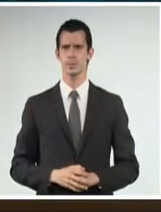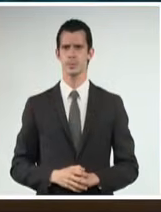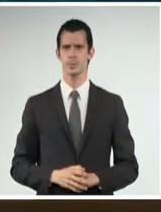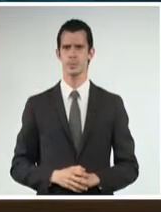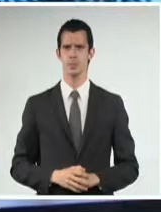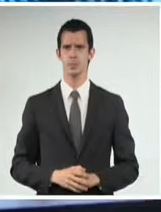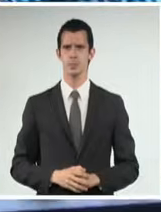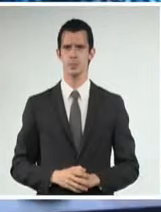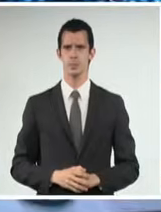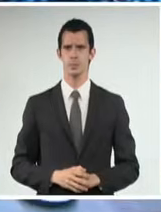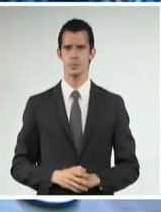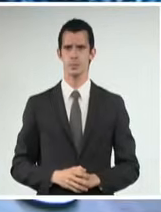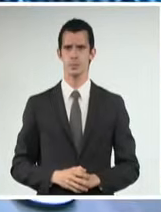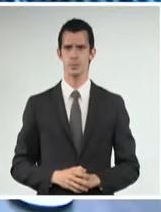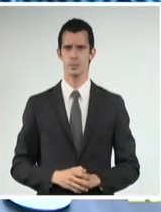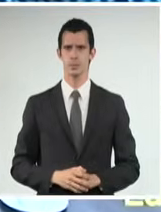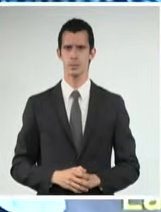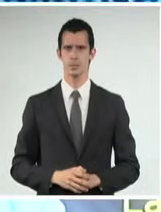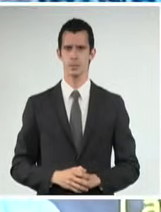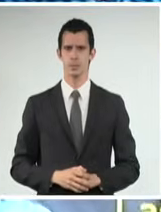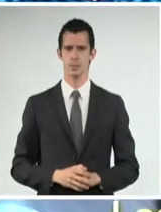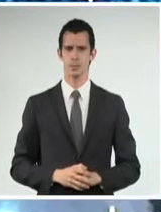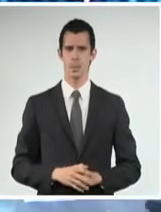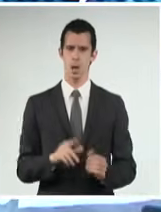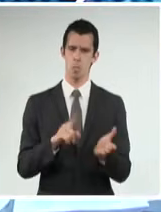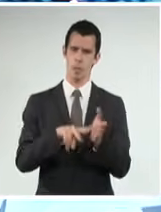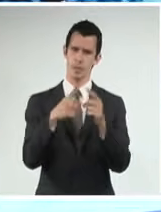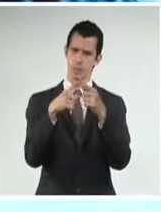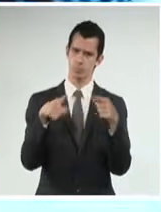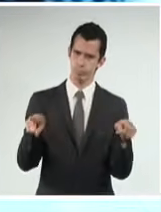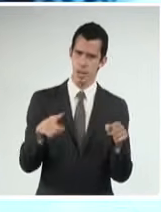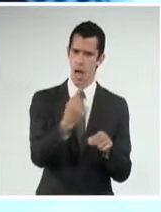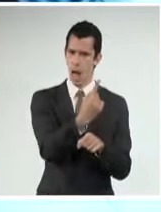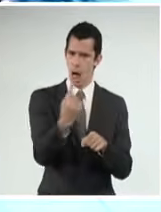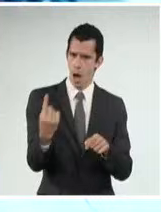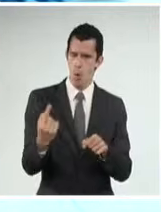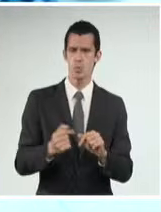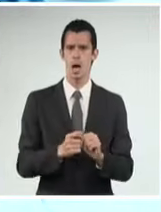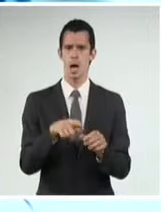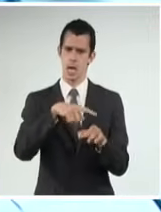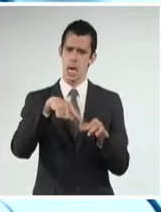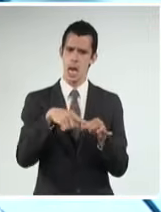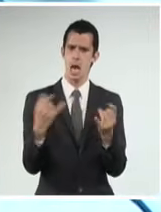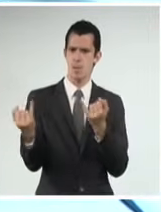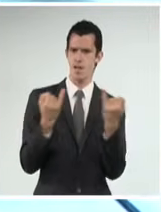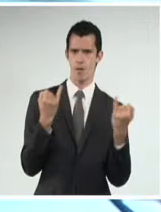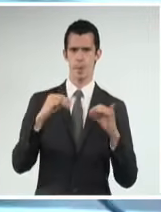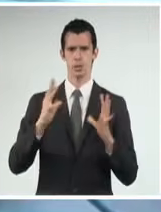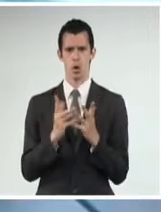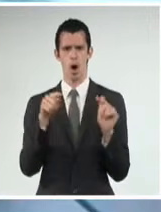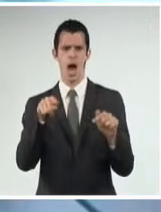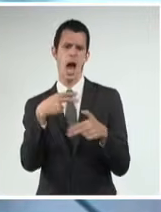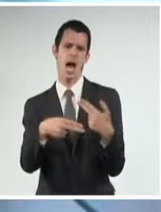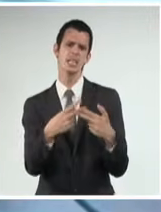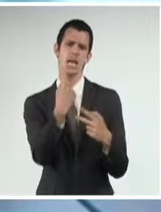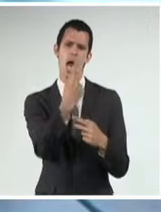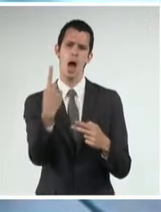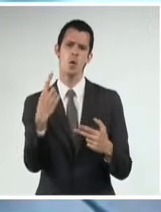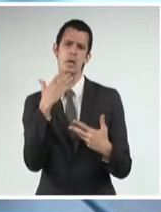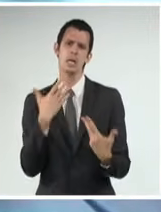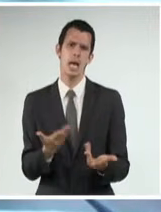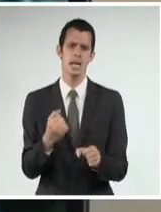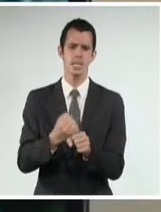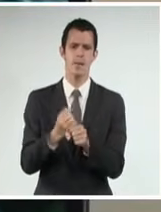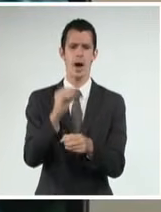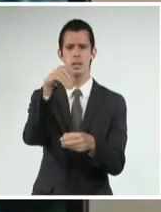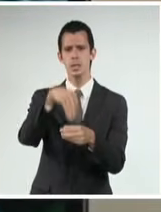panorama epidemiológico y las acciones que llevan a cabo para enfrentar la transmisión del virus en sus respectivos territorios. Trascendió